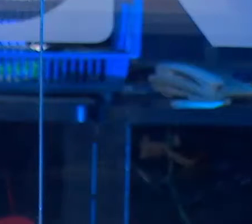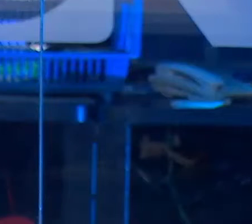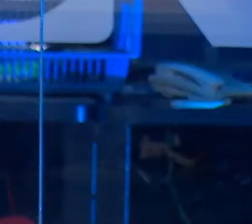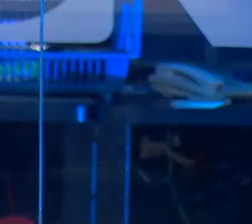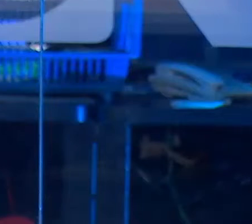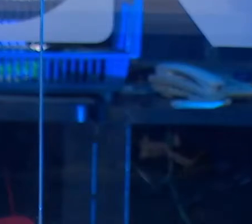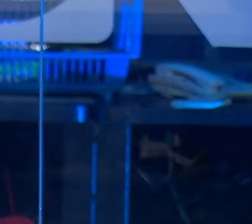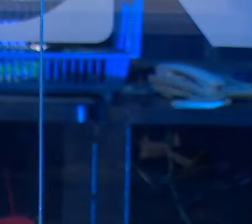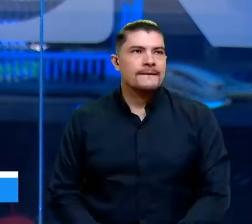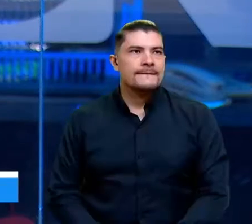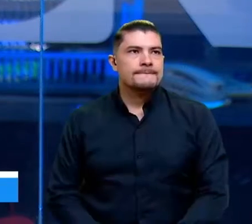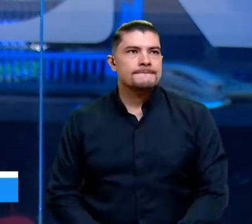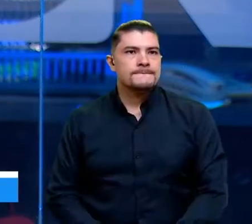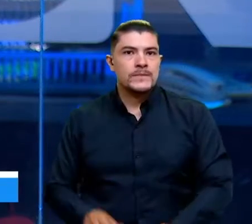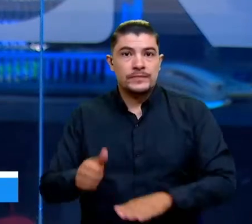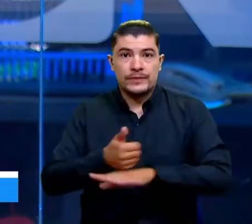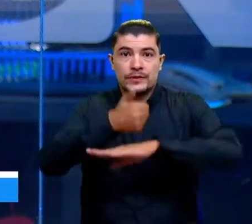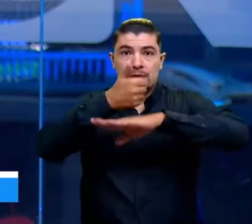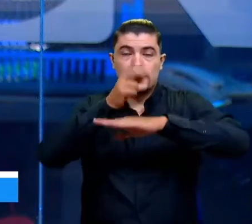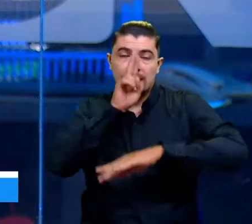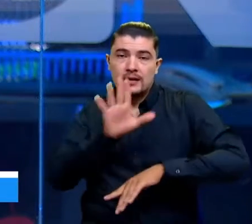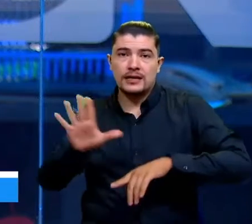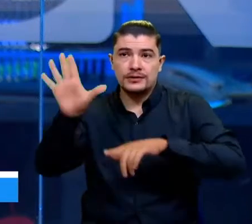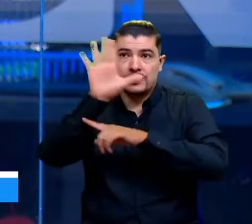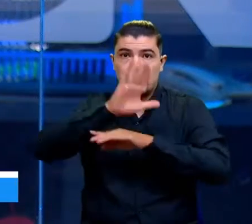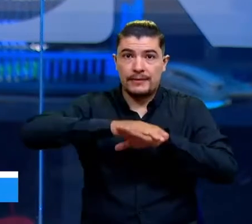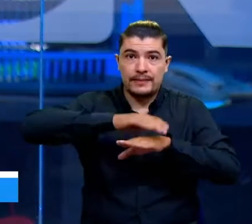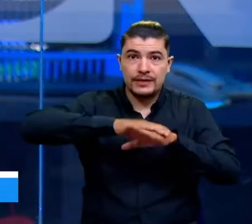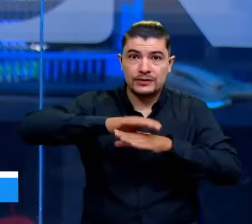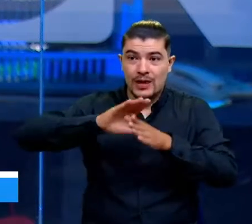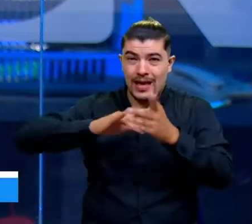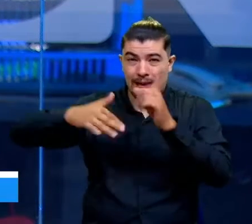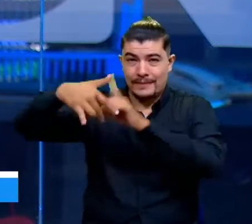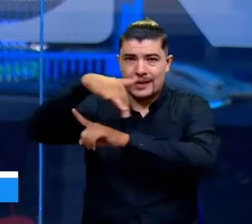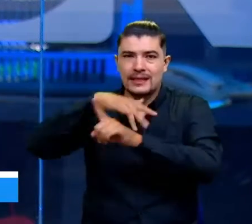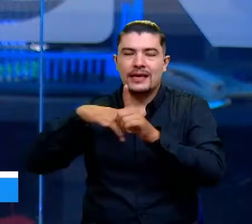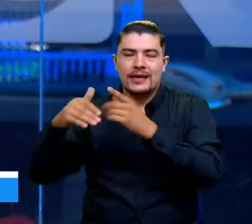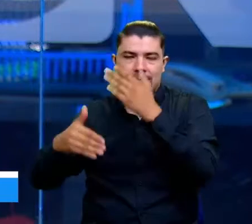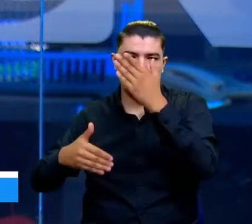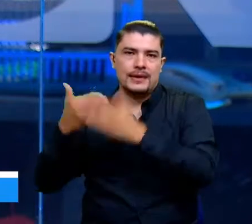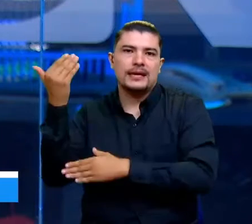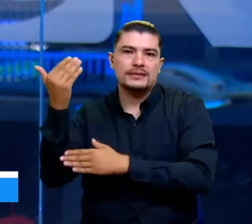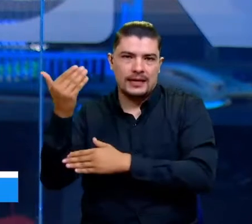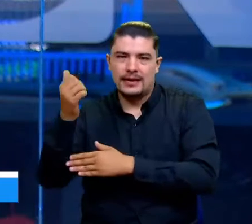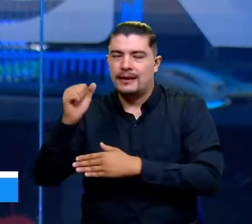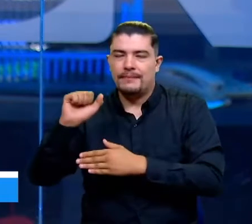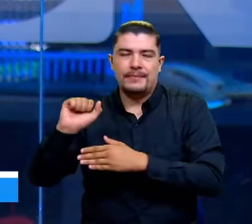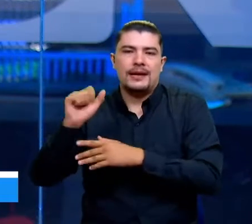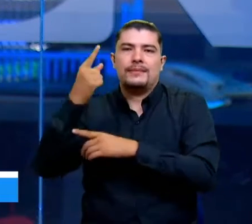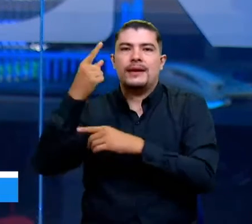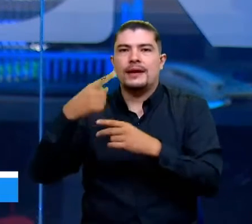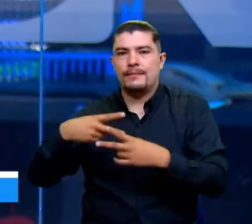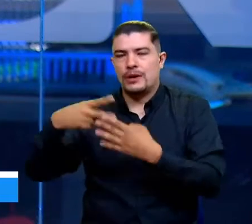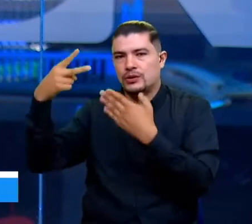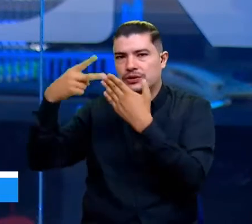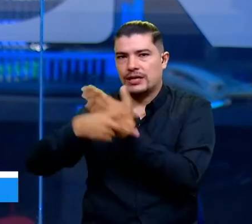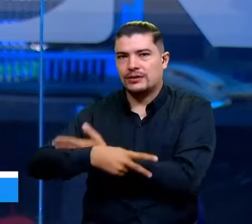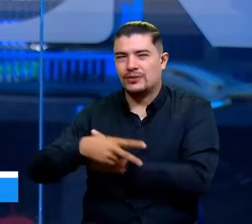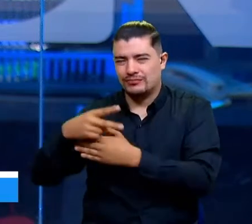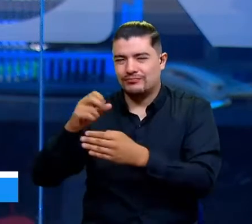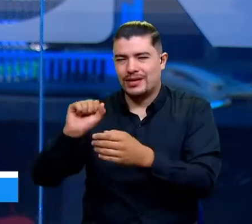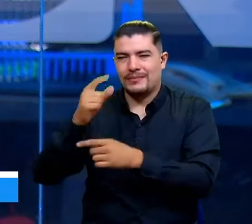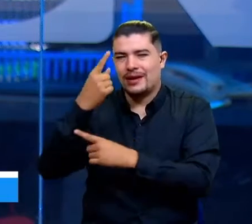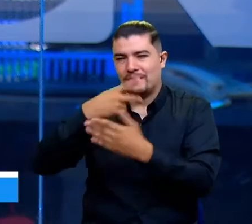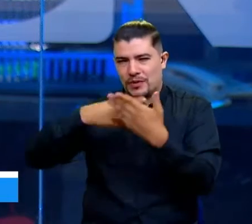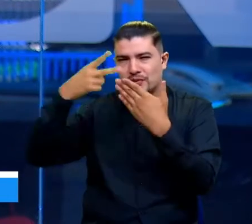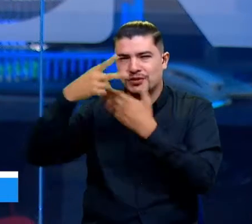La Autoridad Nacional de Licencias Ambientales dio viabilidad ambiental al proyecto piloto de fracking Calé que se ejecutará por parte de Ecopetrol en el municipio de Puerto Wilches,